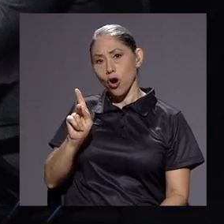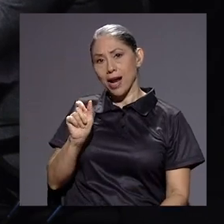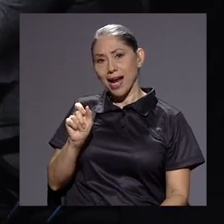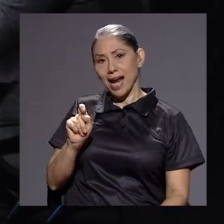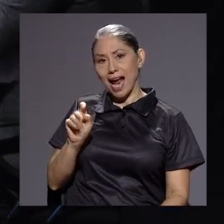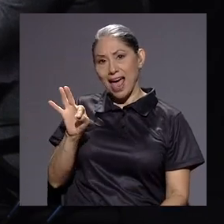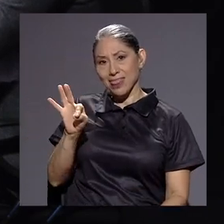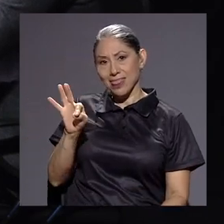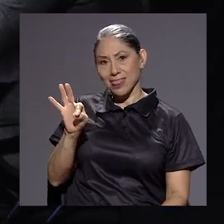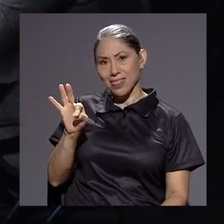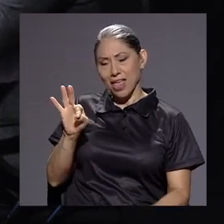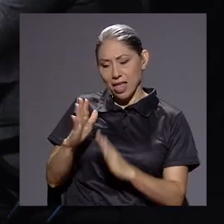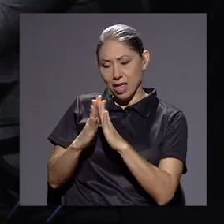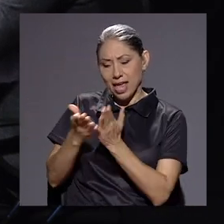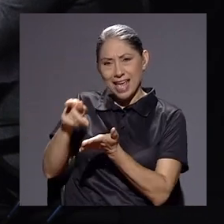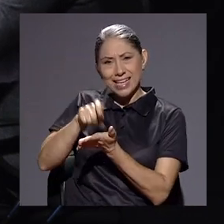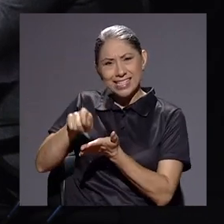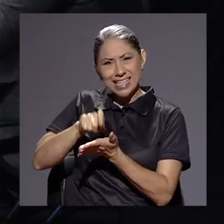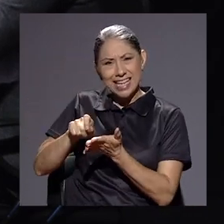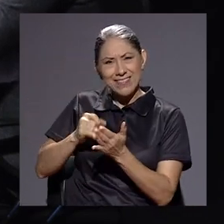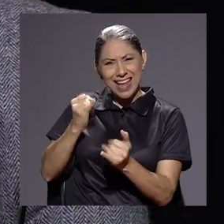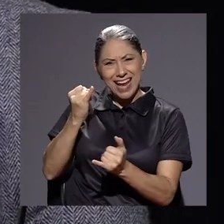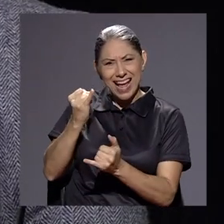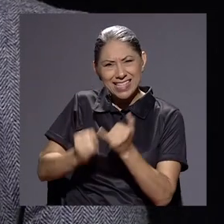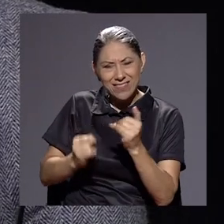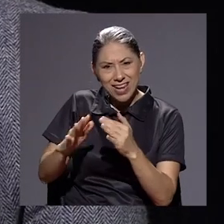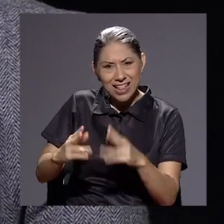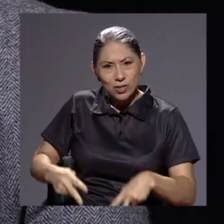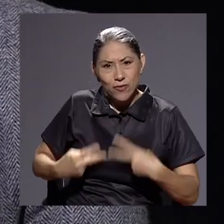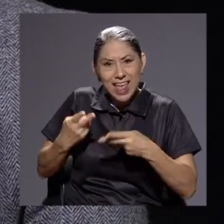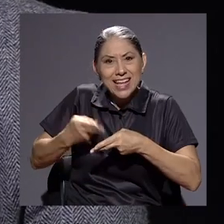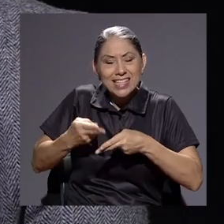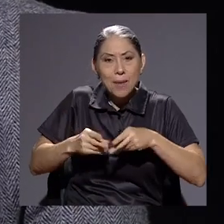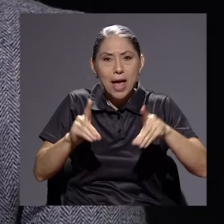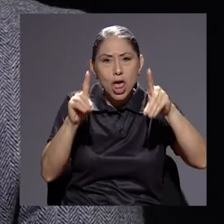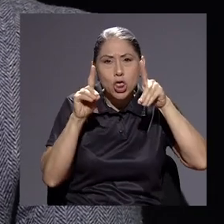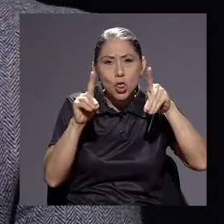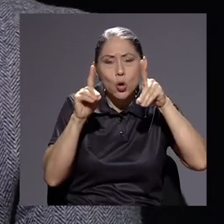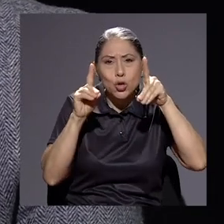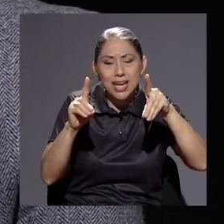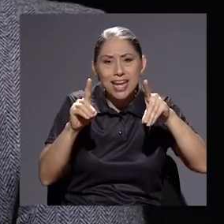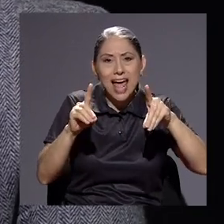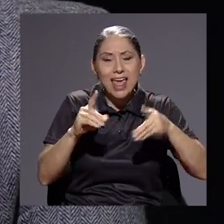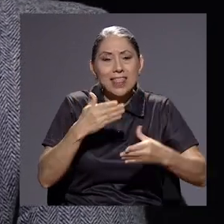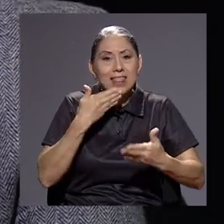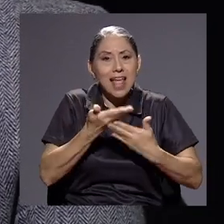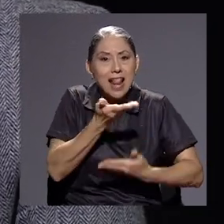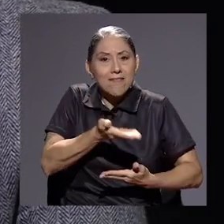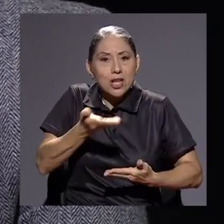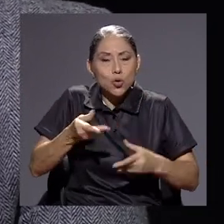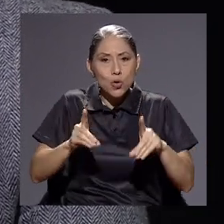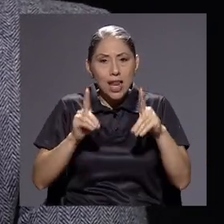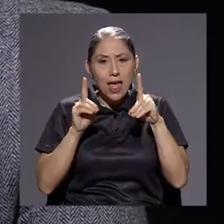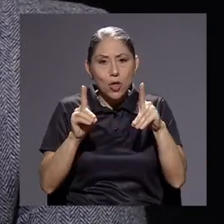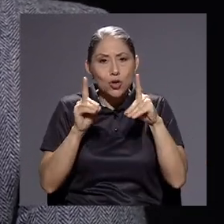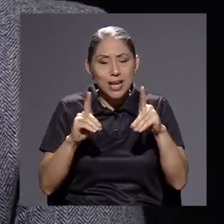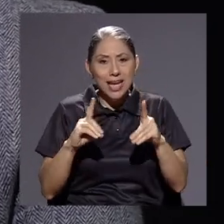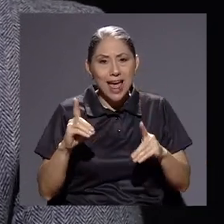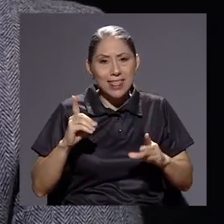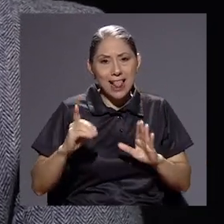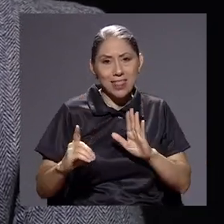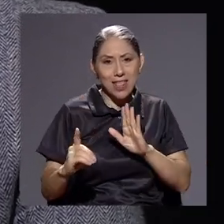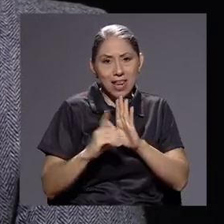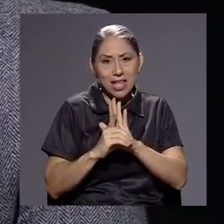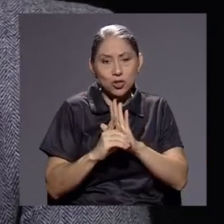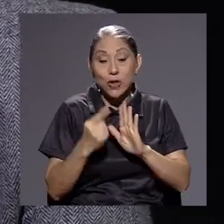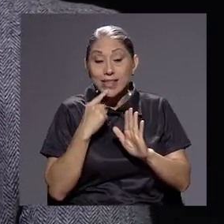escribe casi que a los finales de su vida, que se llama La doctrina de la virtud y la doctrina del derecho, que el derecho pues es